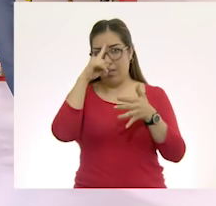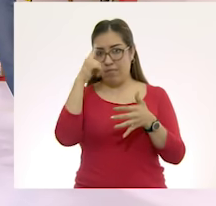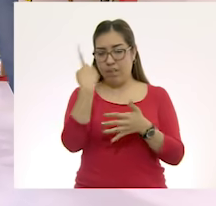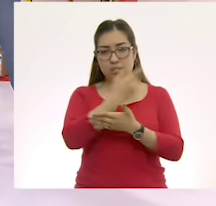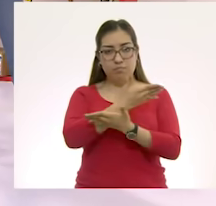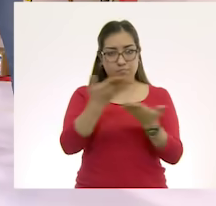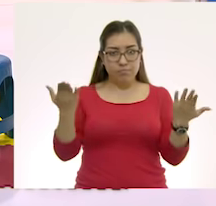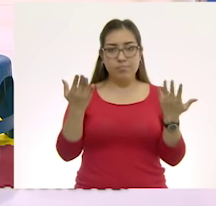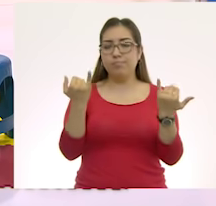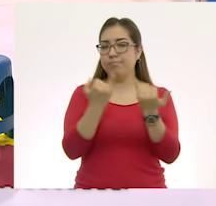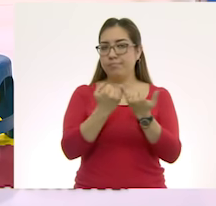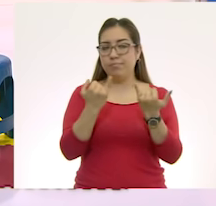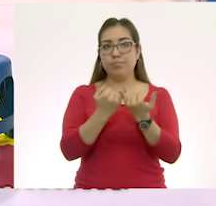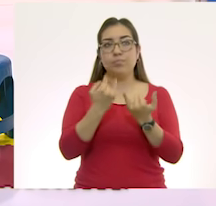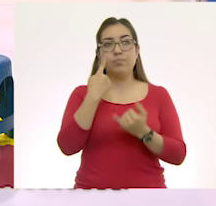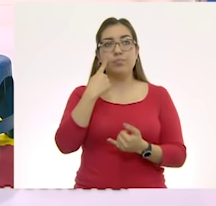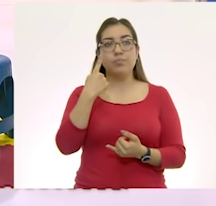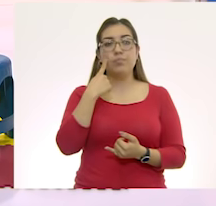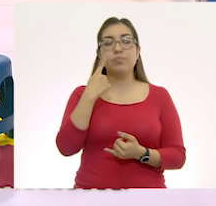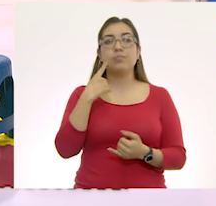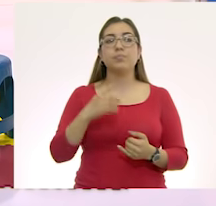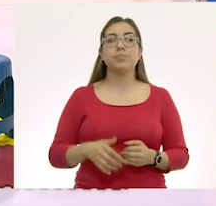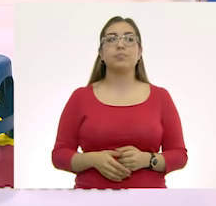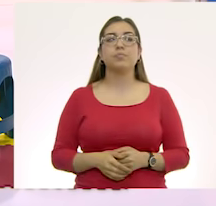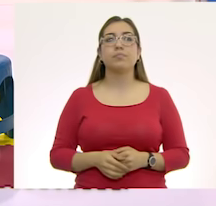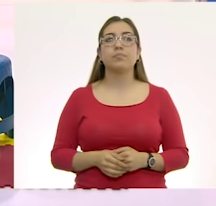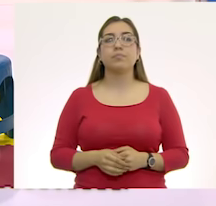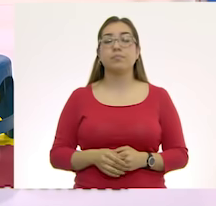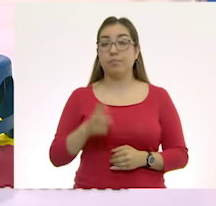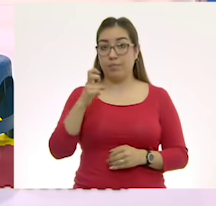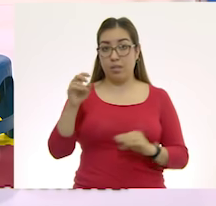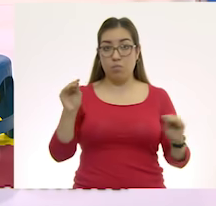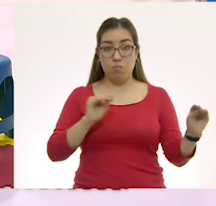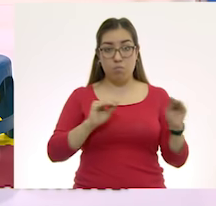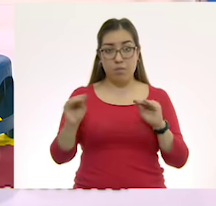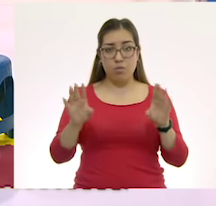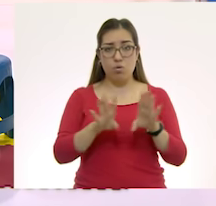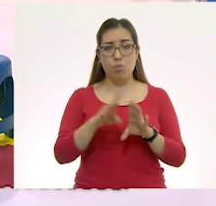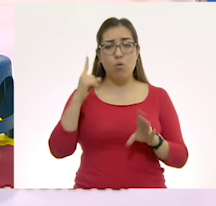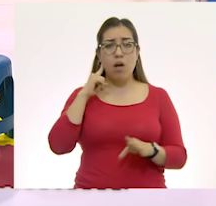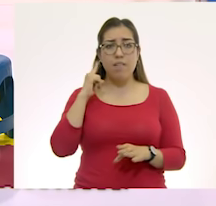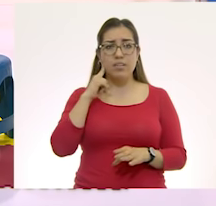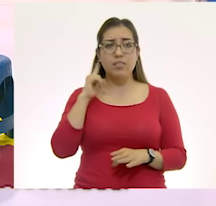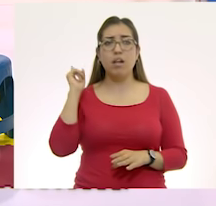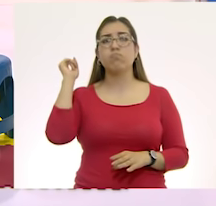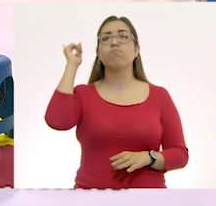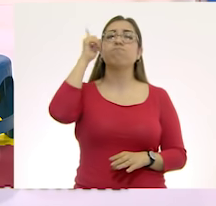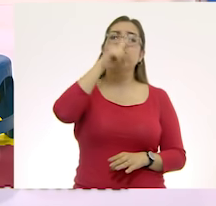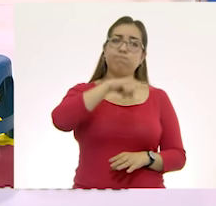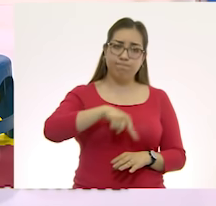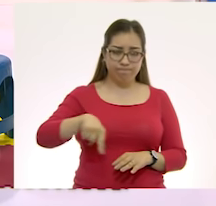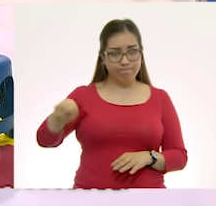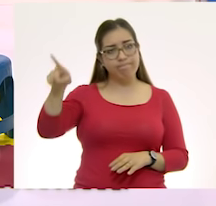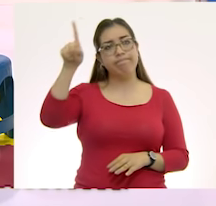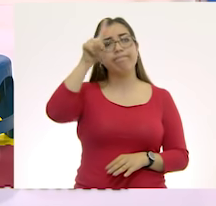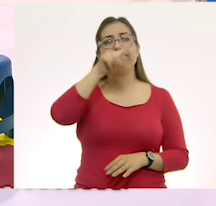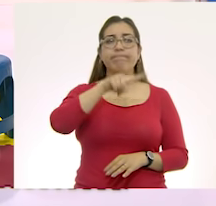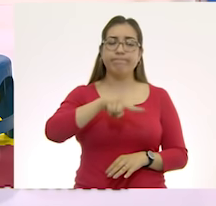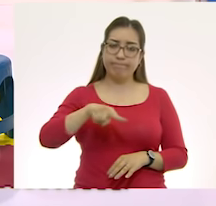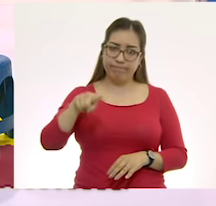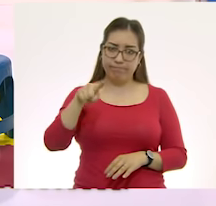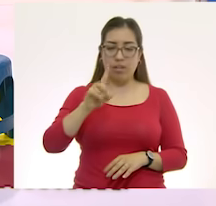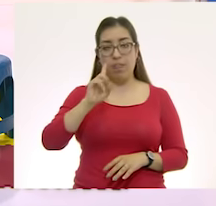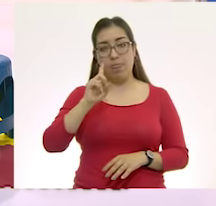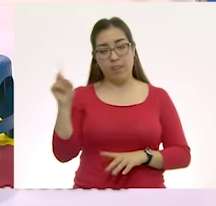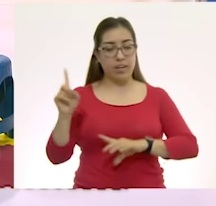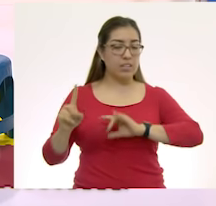nosotros, para que no se nos olvide. Tenemos 10 movimientos. Estos movimientos son círculos con la cabeza, son en 4 tiempos a la derecha y a la